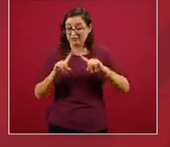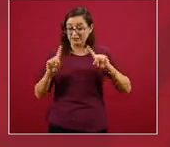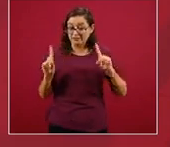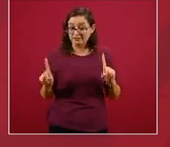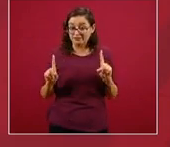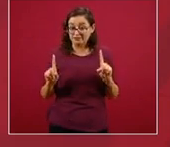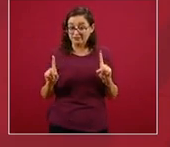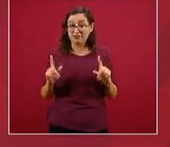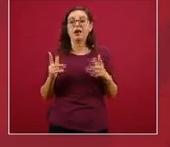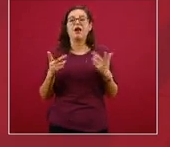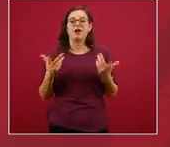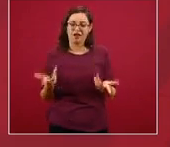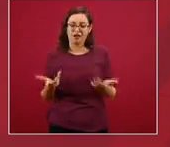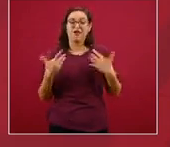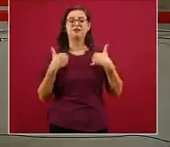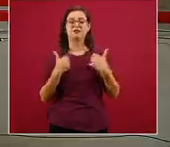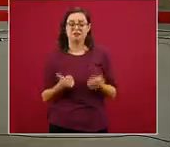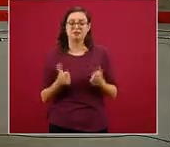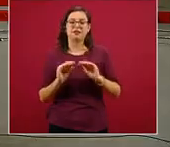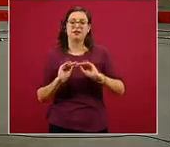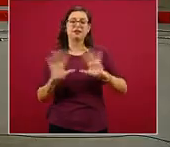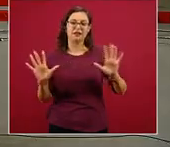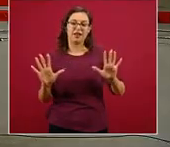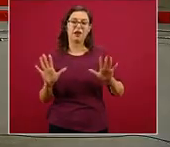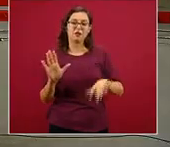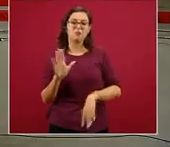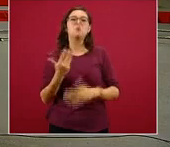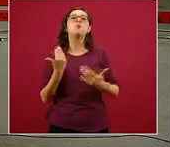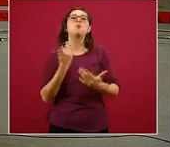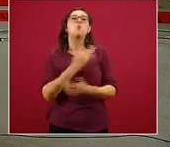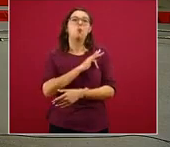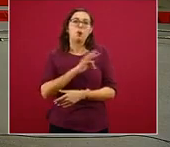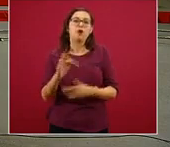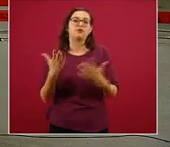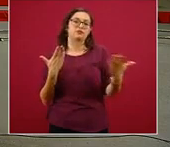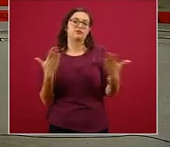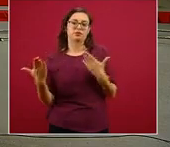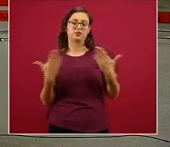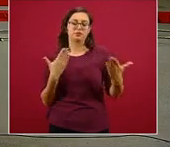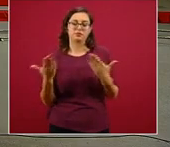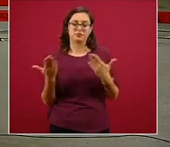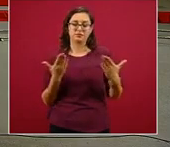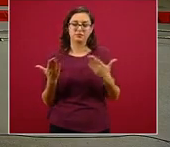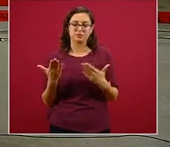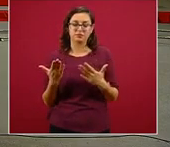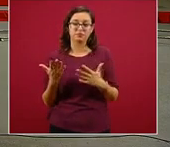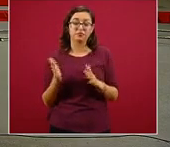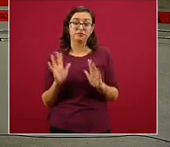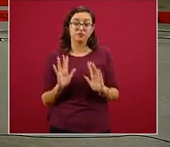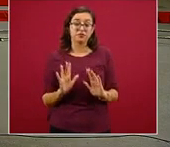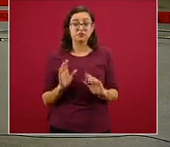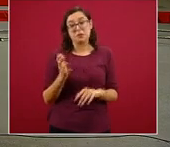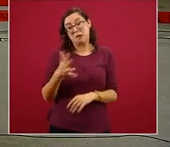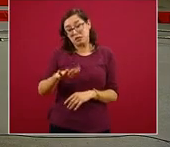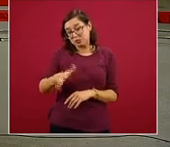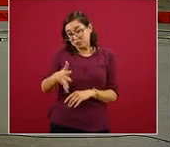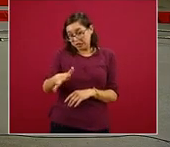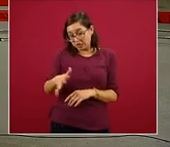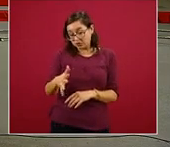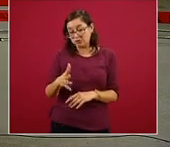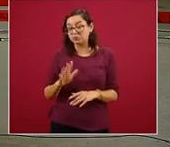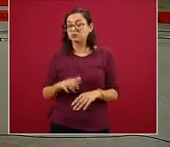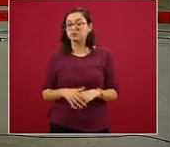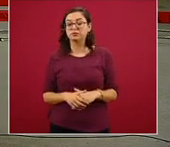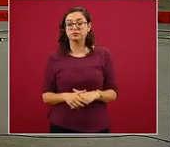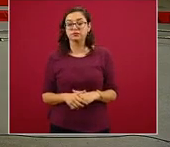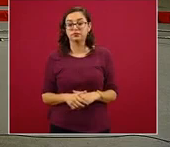datos realmente nos darían una mejor perspectiva o aproximación, ¿no?, a un